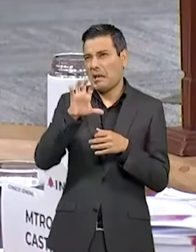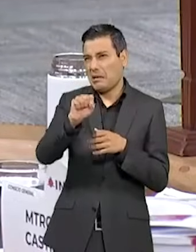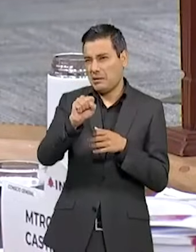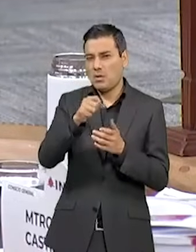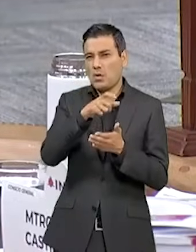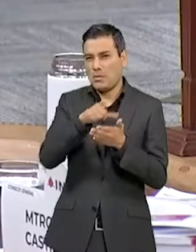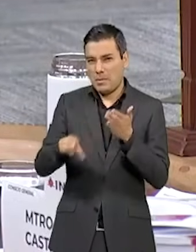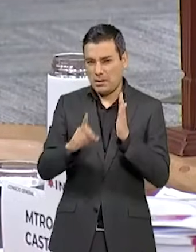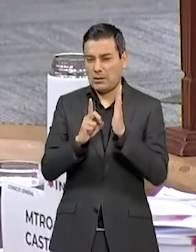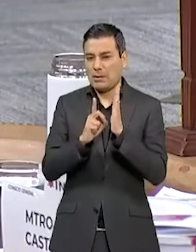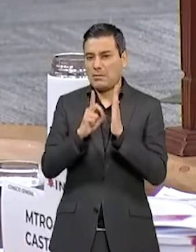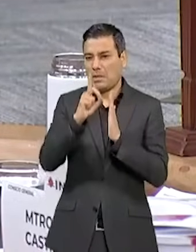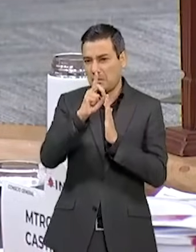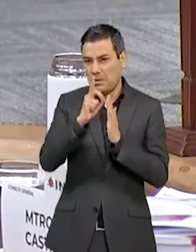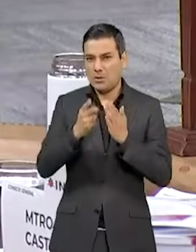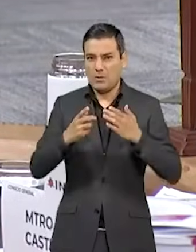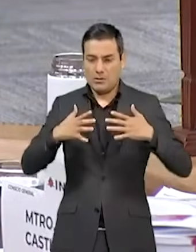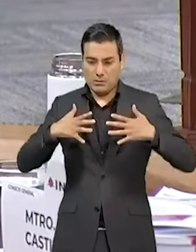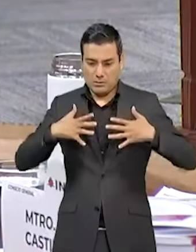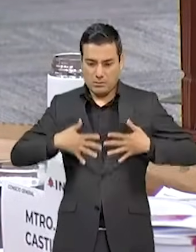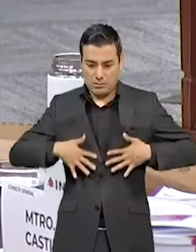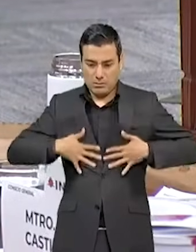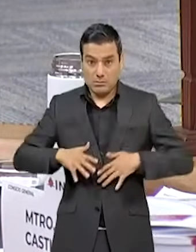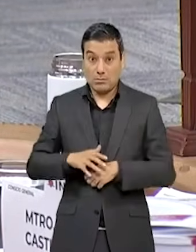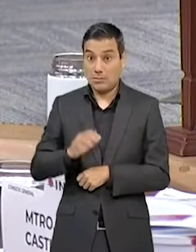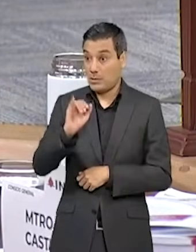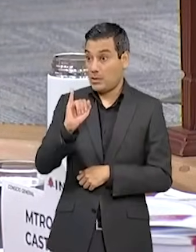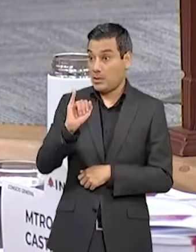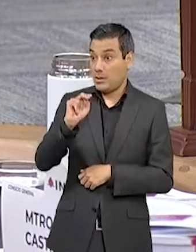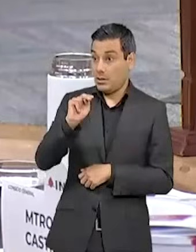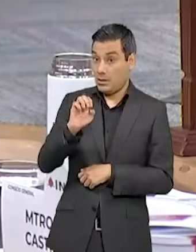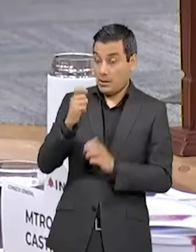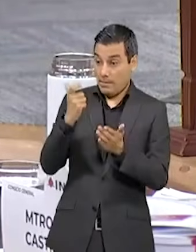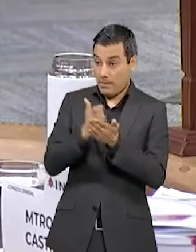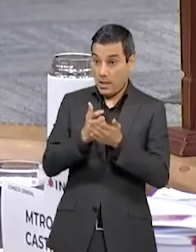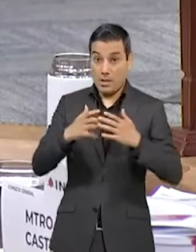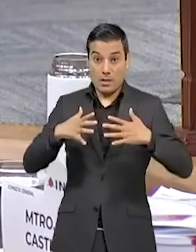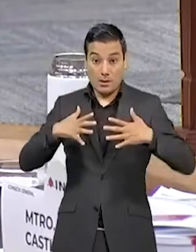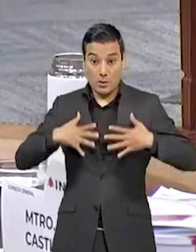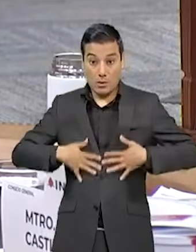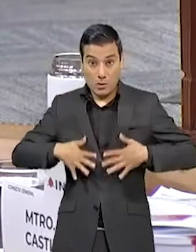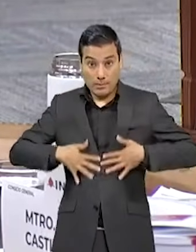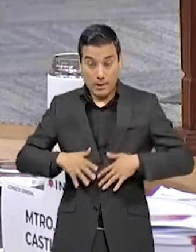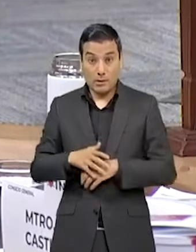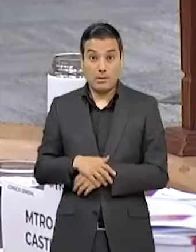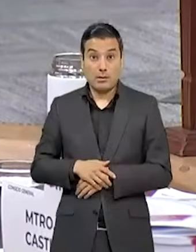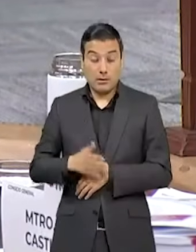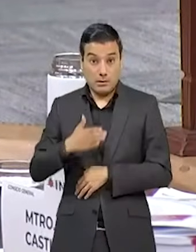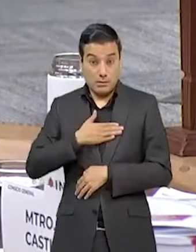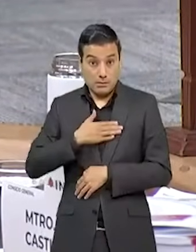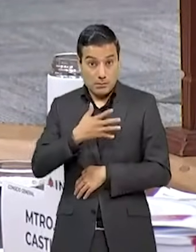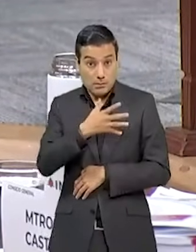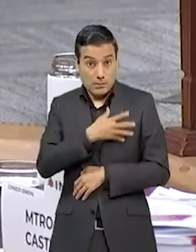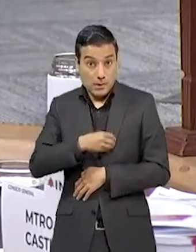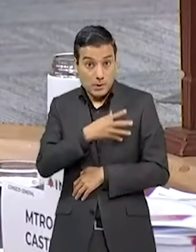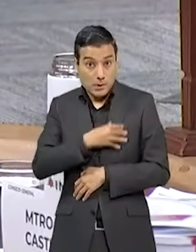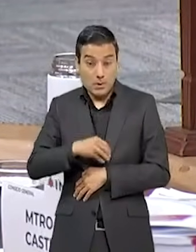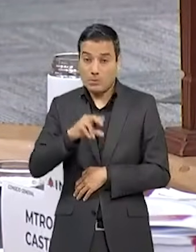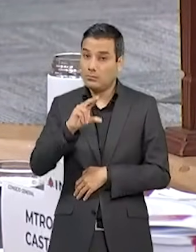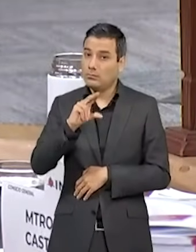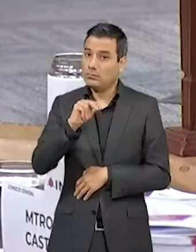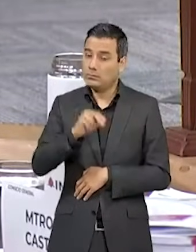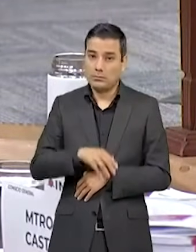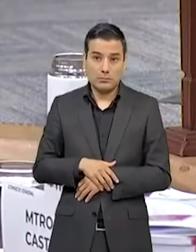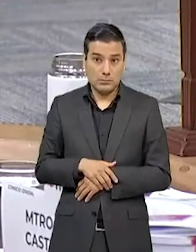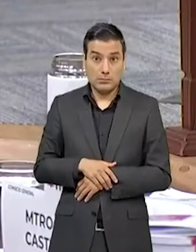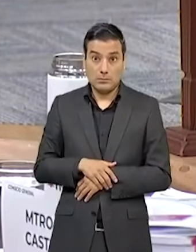me pagan, el INE no me paga mi ropa, no me paga la ropa de mi hijo dependiente, no me paga